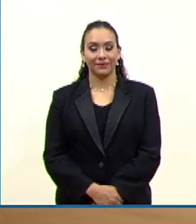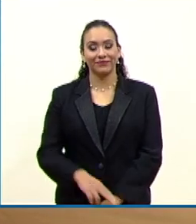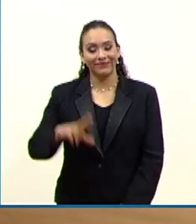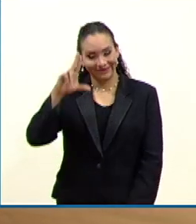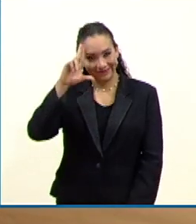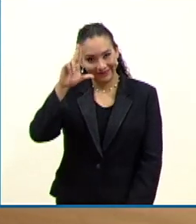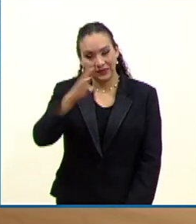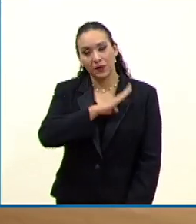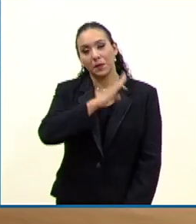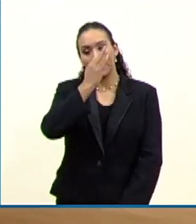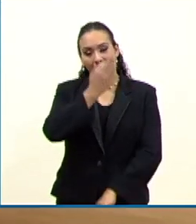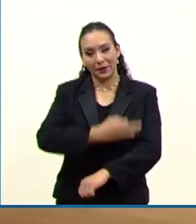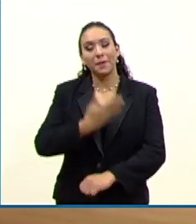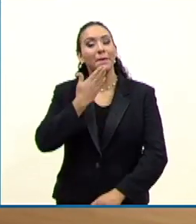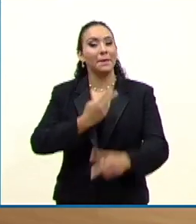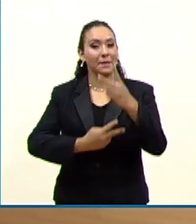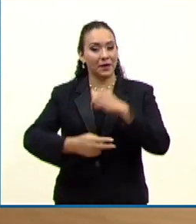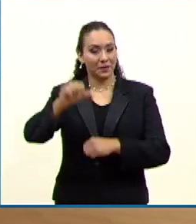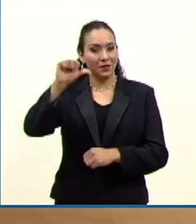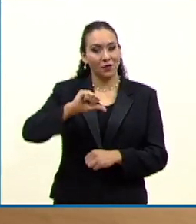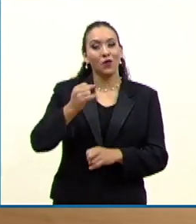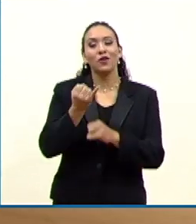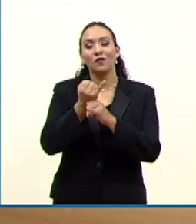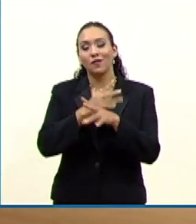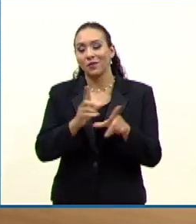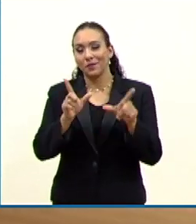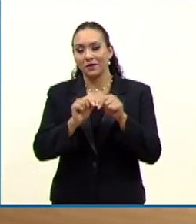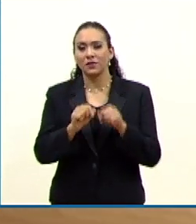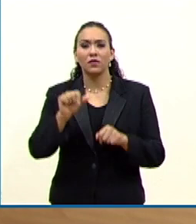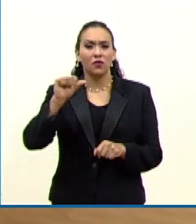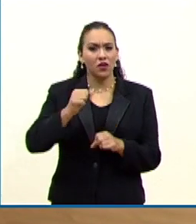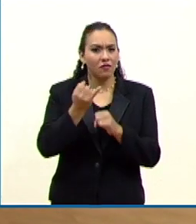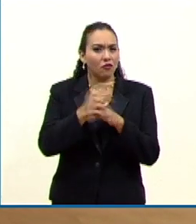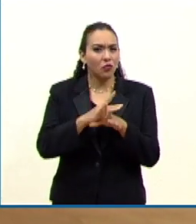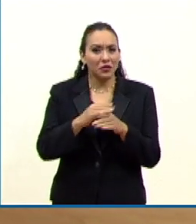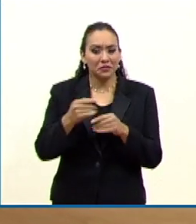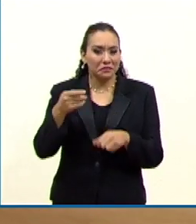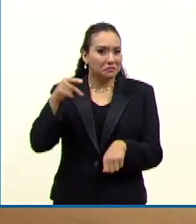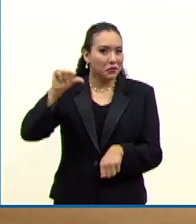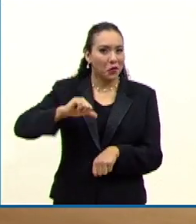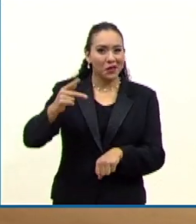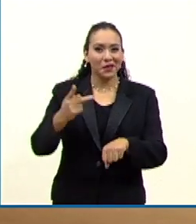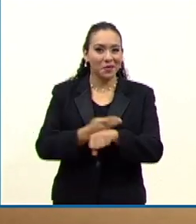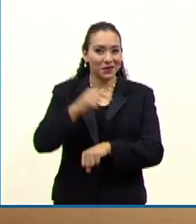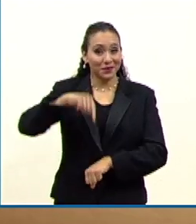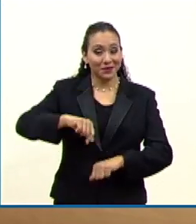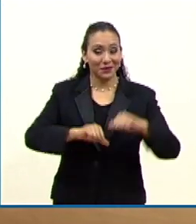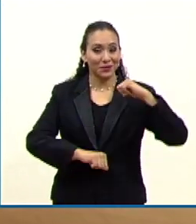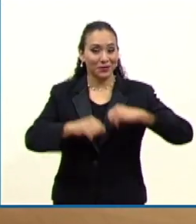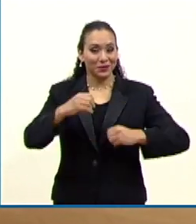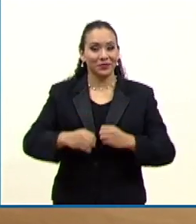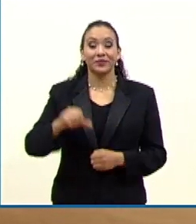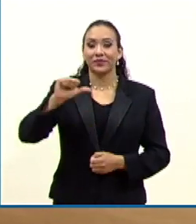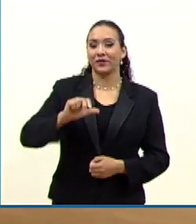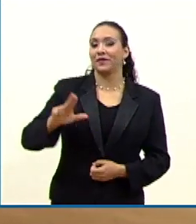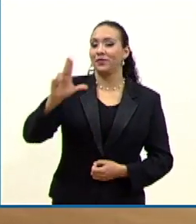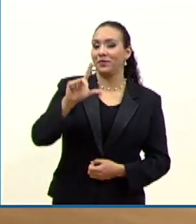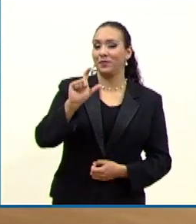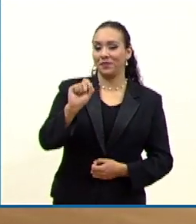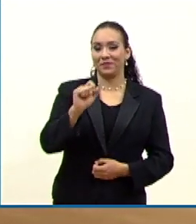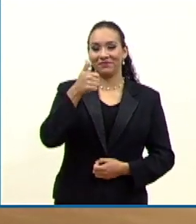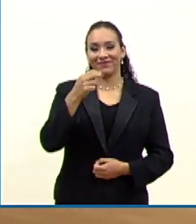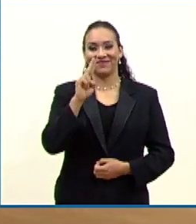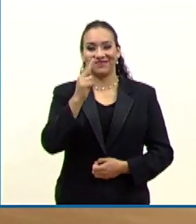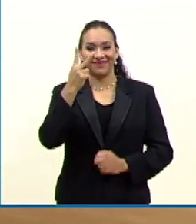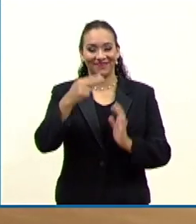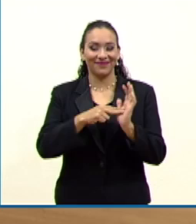Muy buenas tardes, bienvenidos a este corte informativo con la información más reciente del Poder Judicial de la Federación, hoy martes 26 de